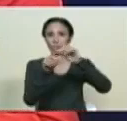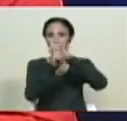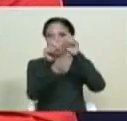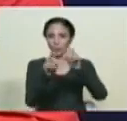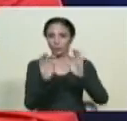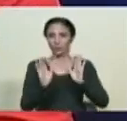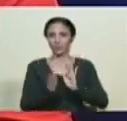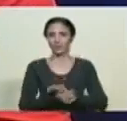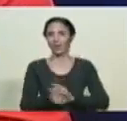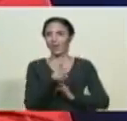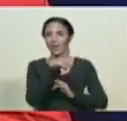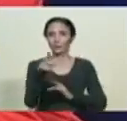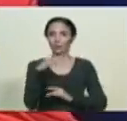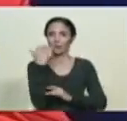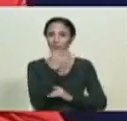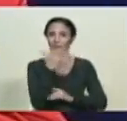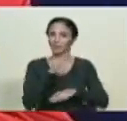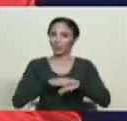No sé qué se ríe, Jorge.